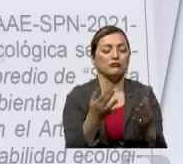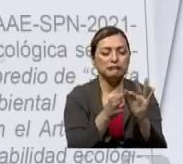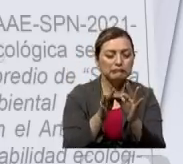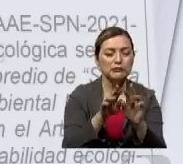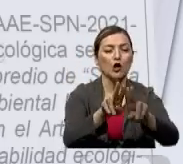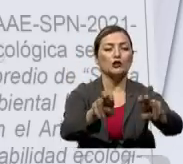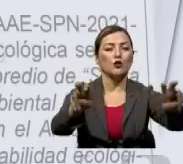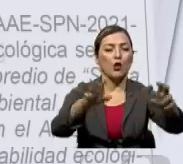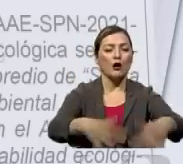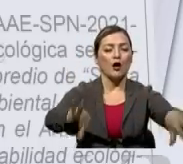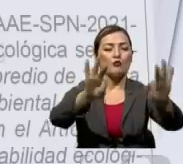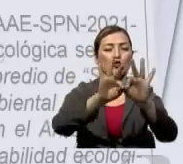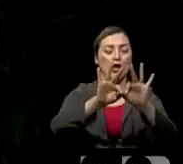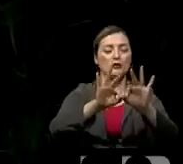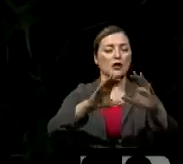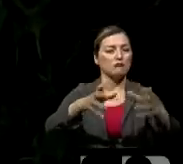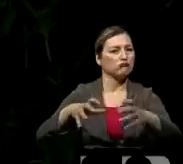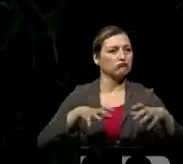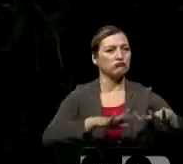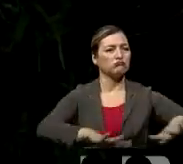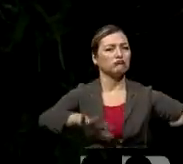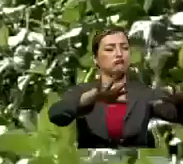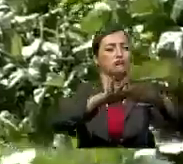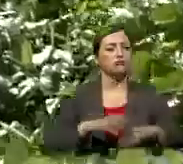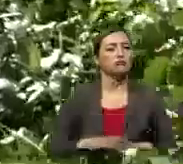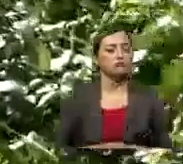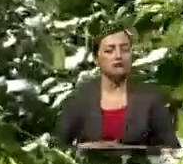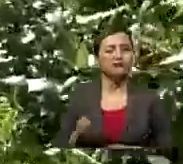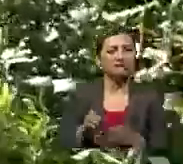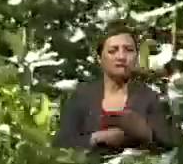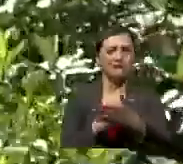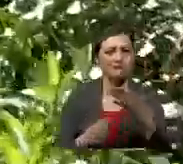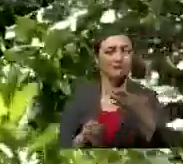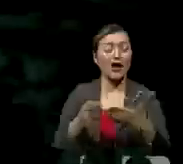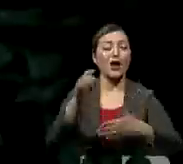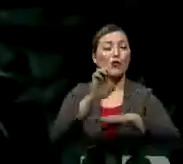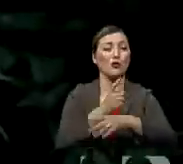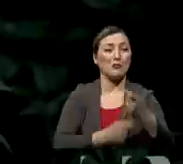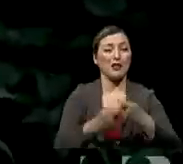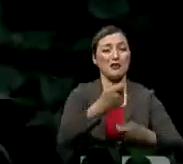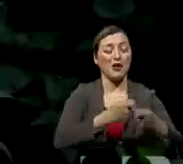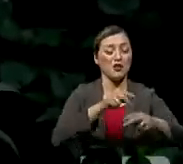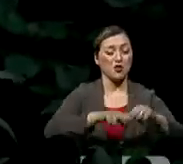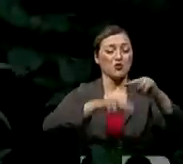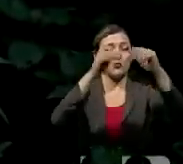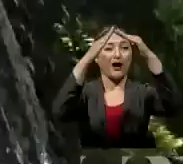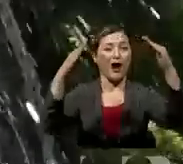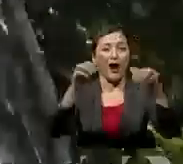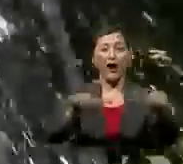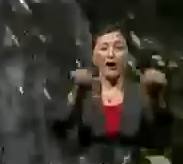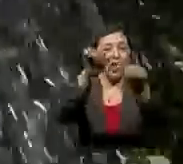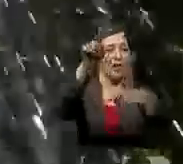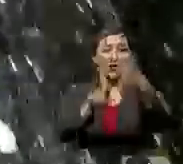regeneración natural importantes para el sector. Por ende, está totalmente prohibido en el país realizar construcciones en áreas con